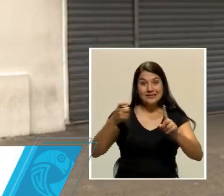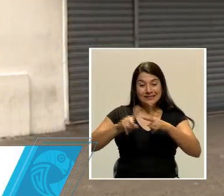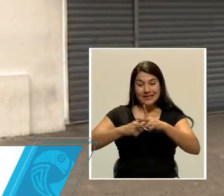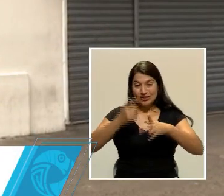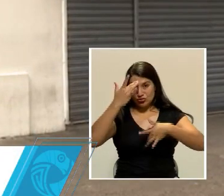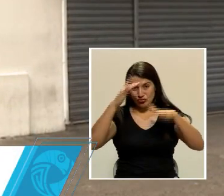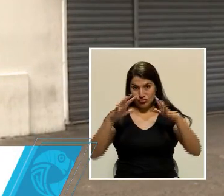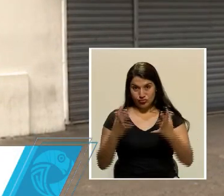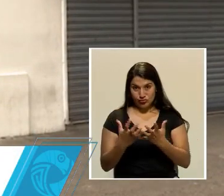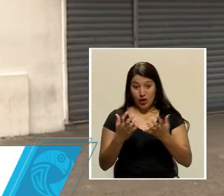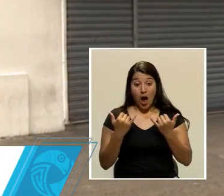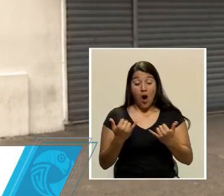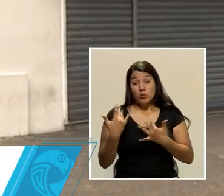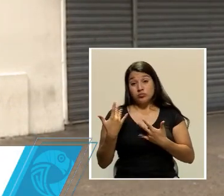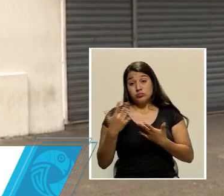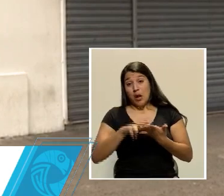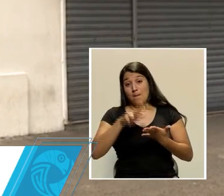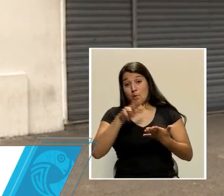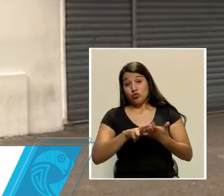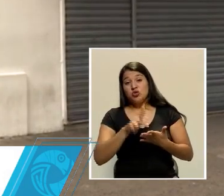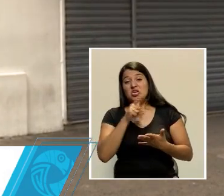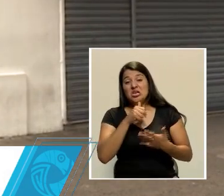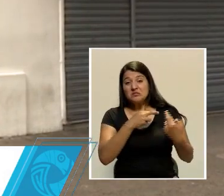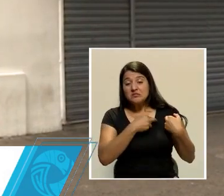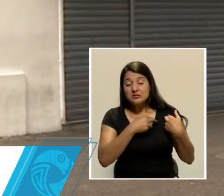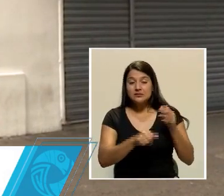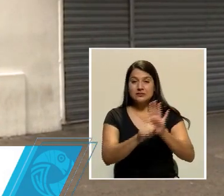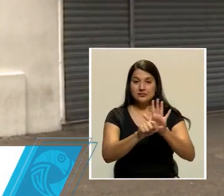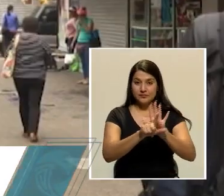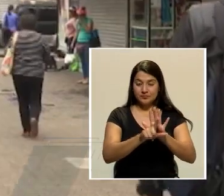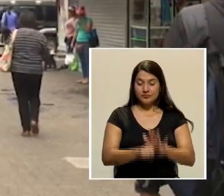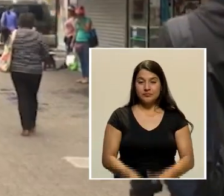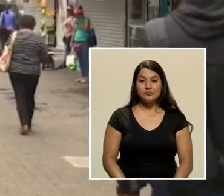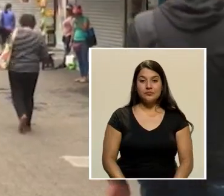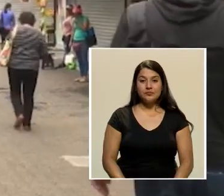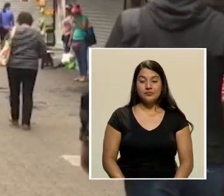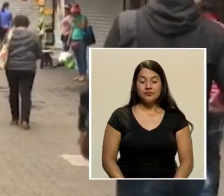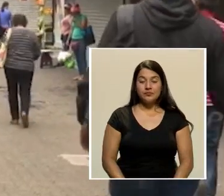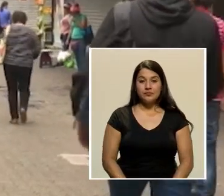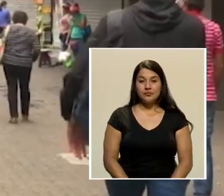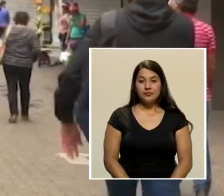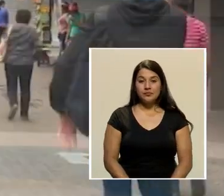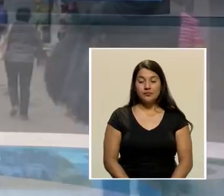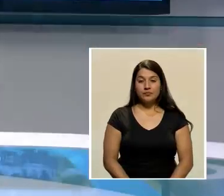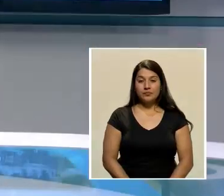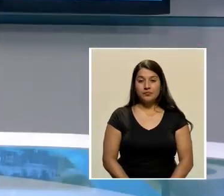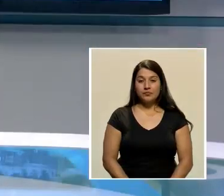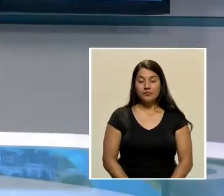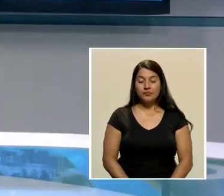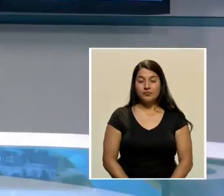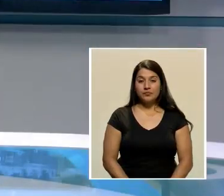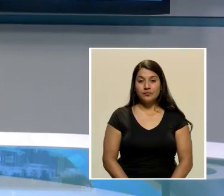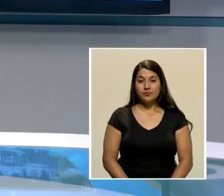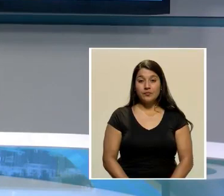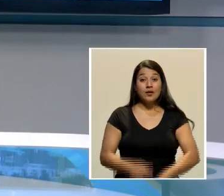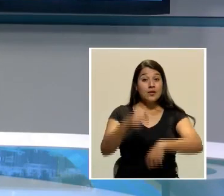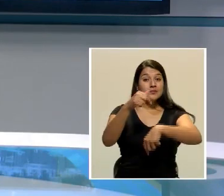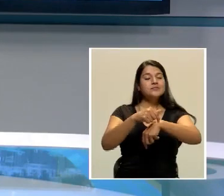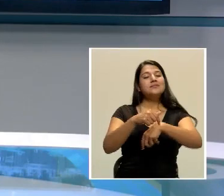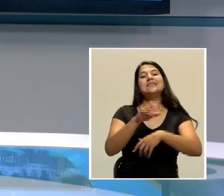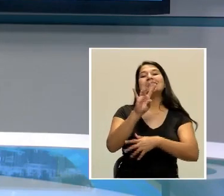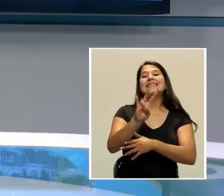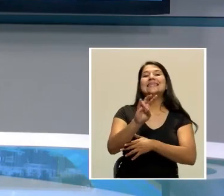empleabilidad, además con los mecanismos que estamos utilizando de intermediación laboral. Dinarte añadió que han venido coordinando la negociación de